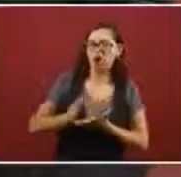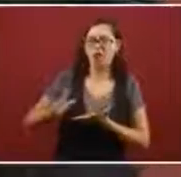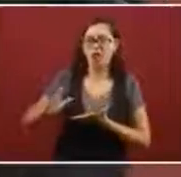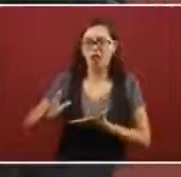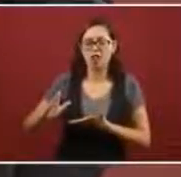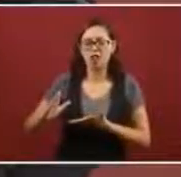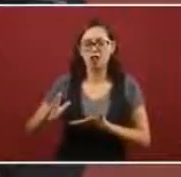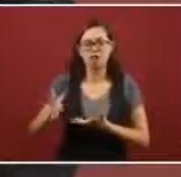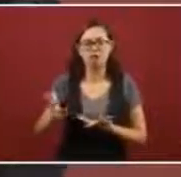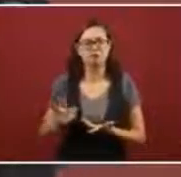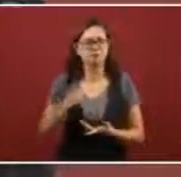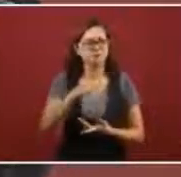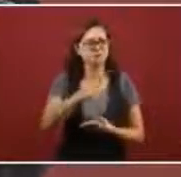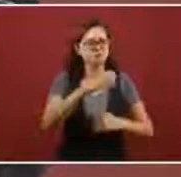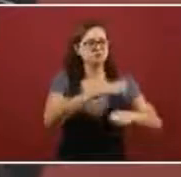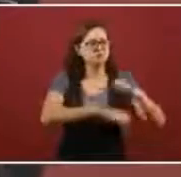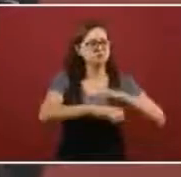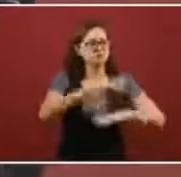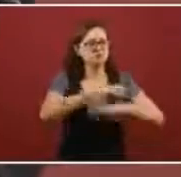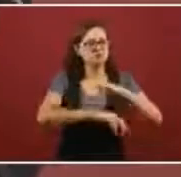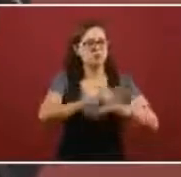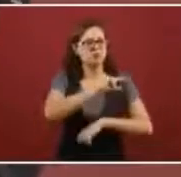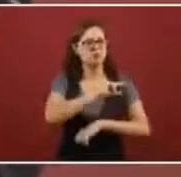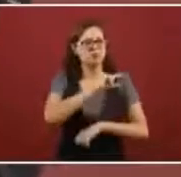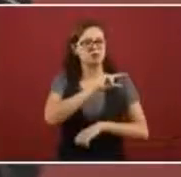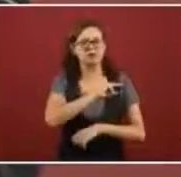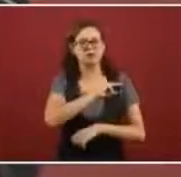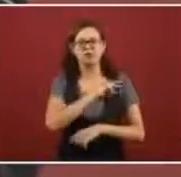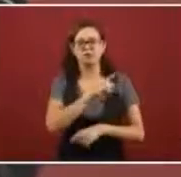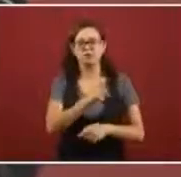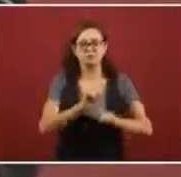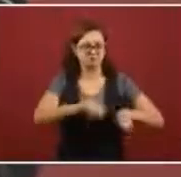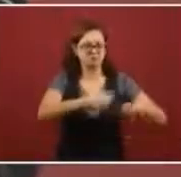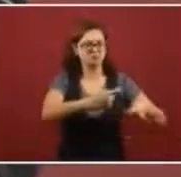a que se aumentara constantemente